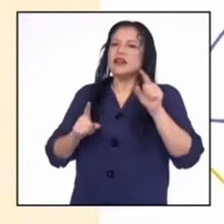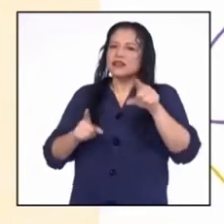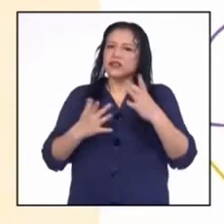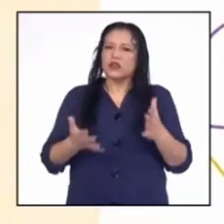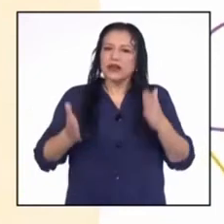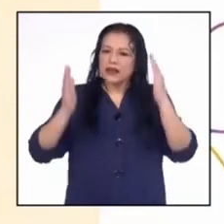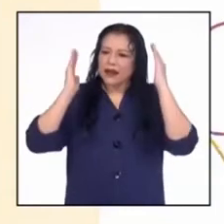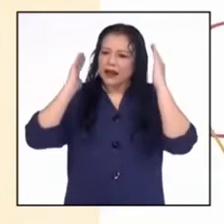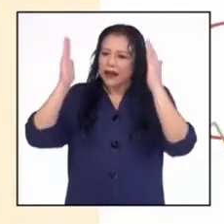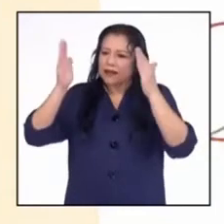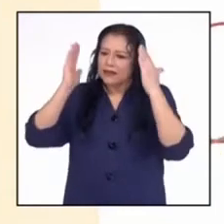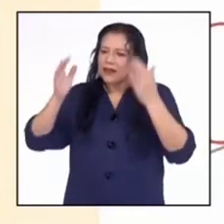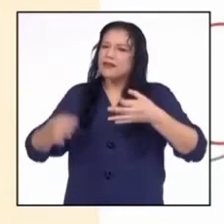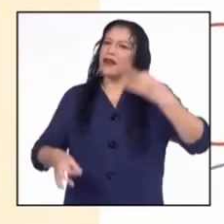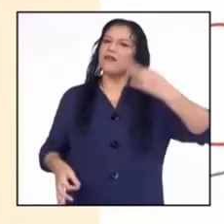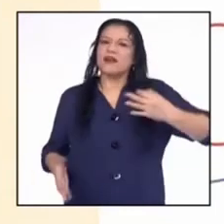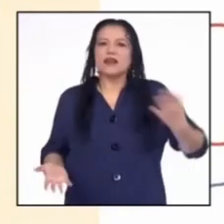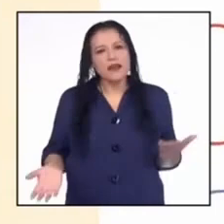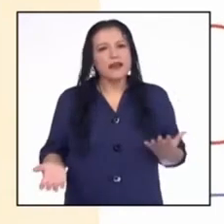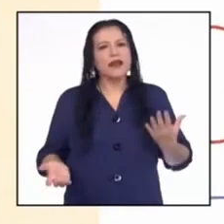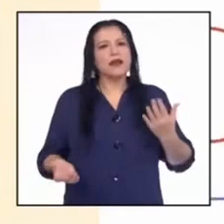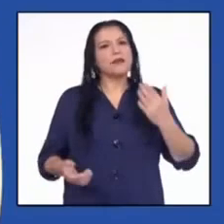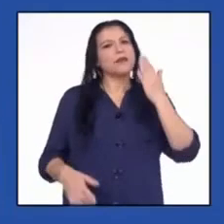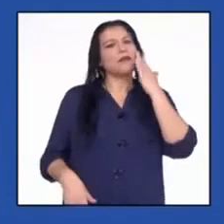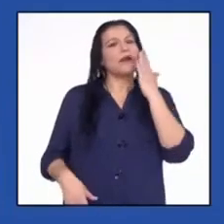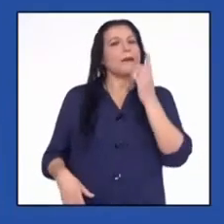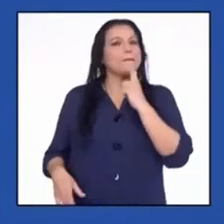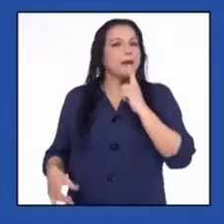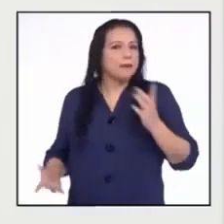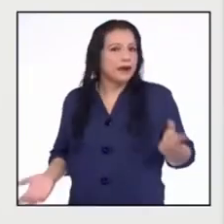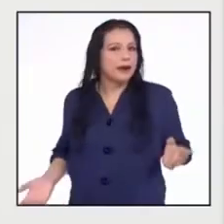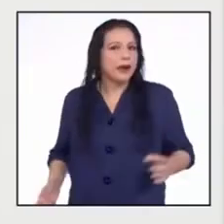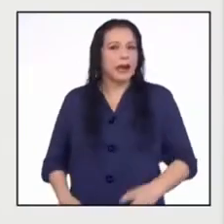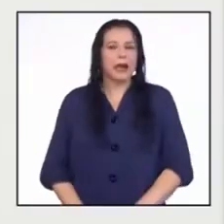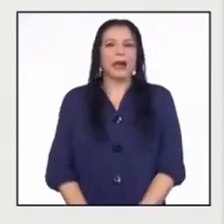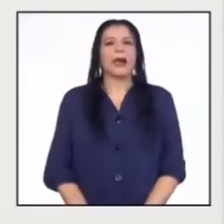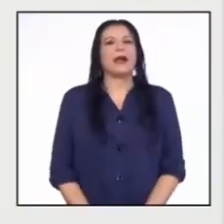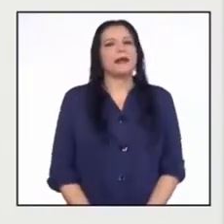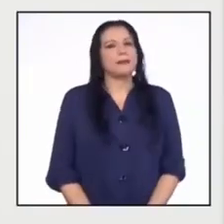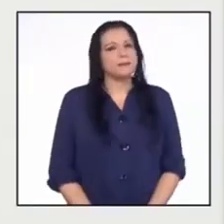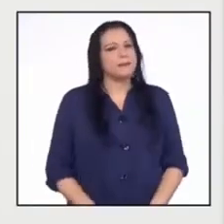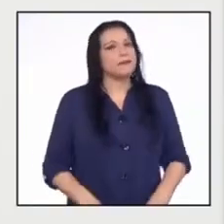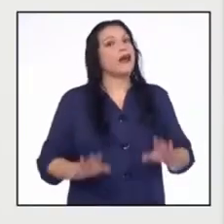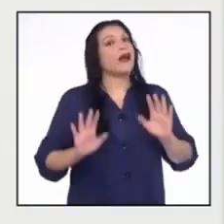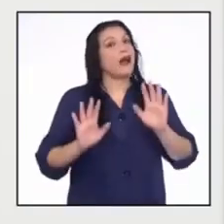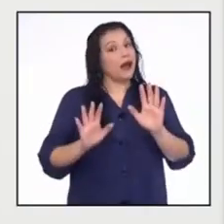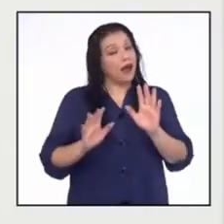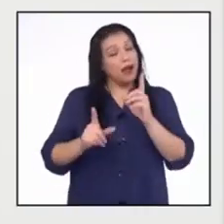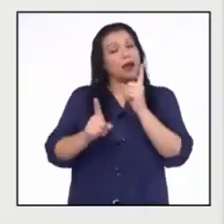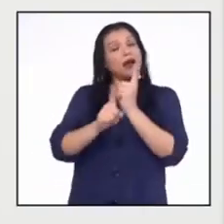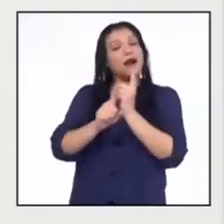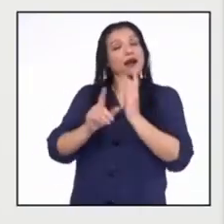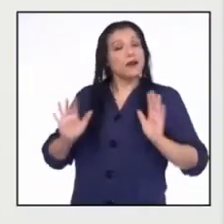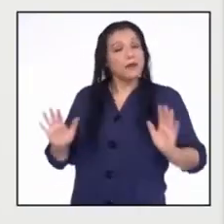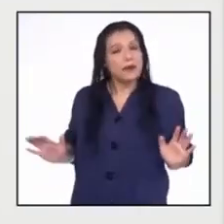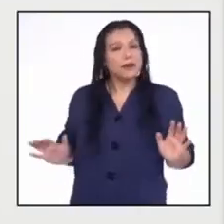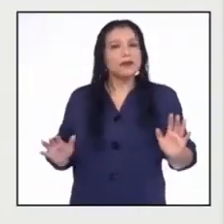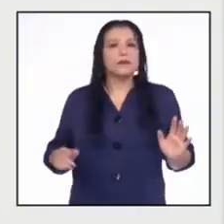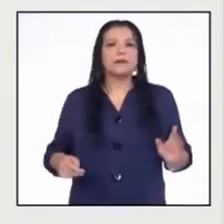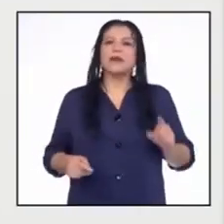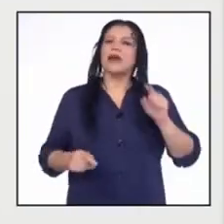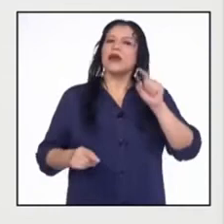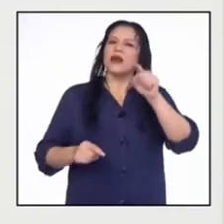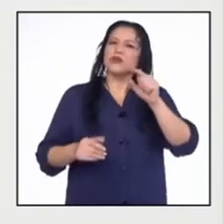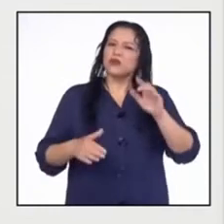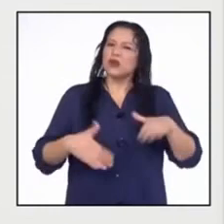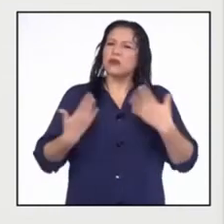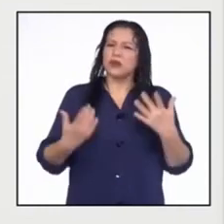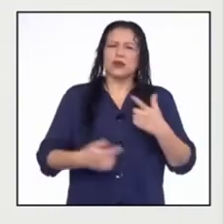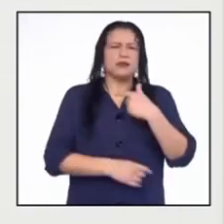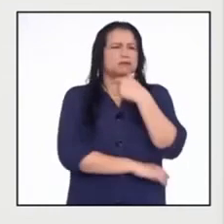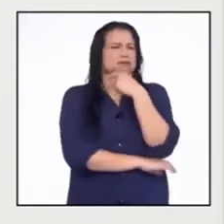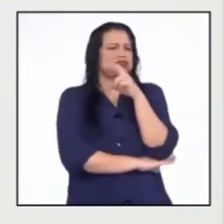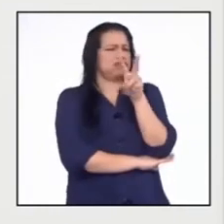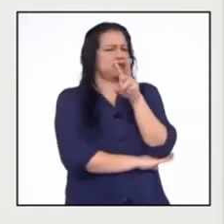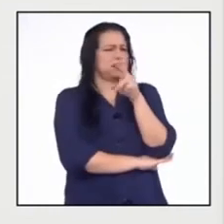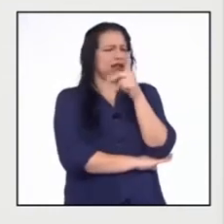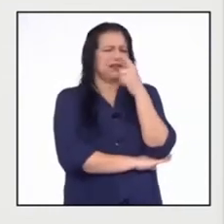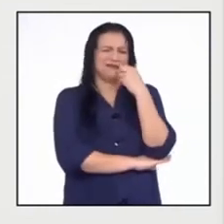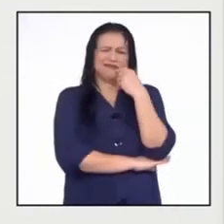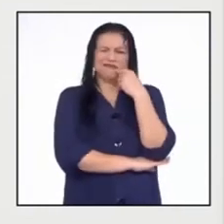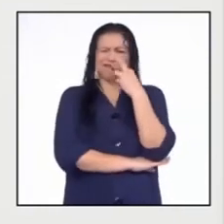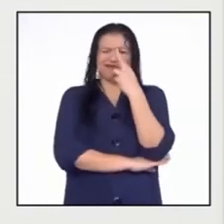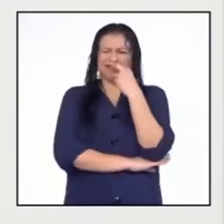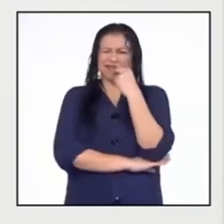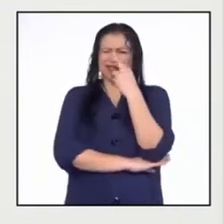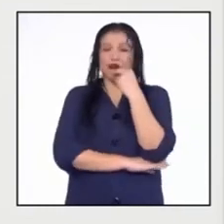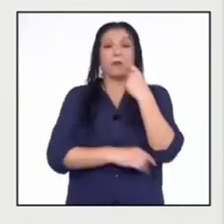escucha sincera por parte de los progenitores. Es completamente cierto. Esto les puede sonar raro en casa,